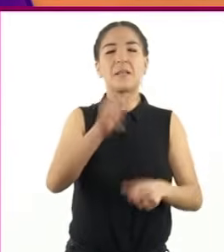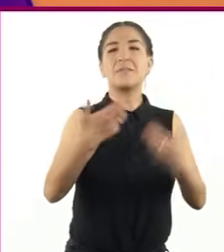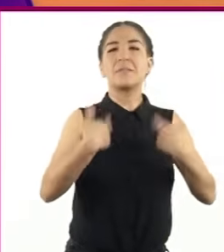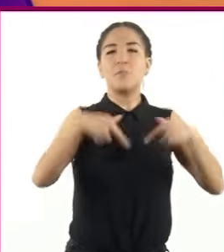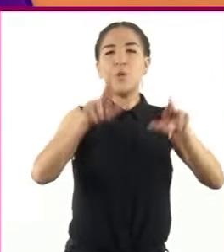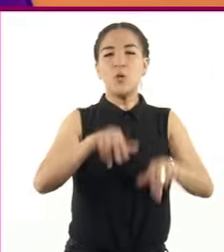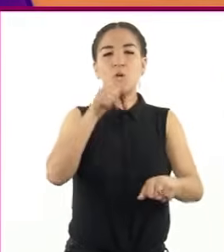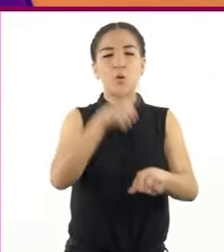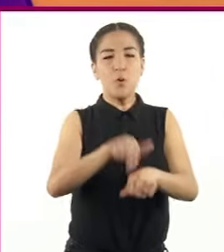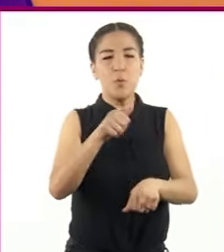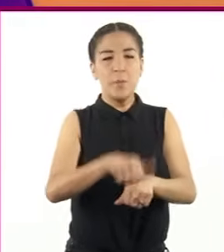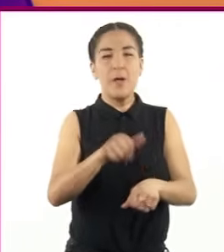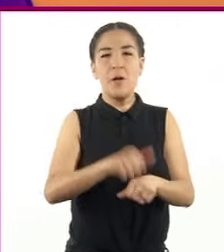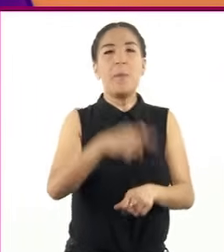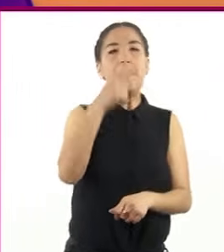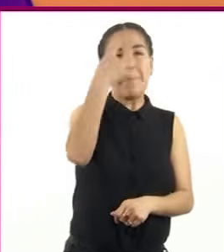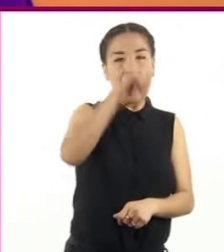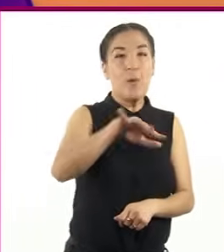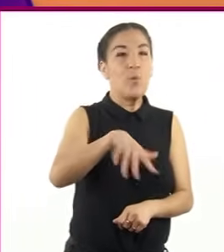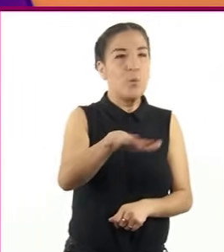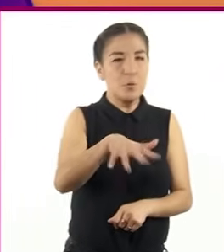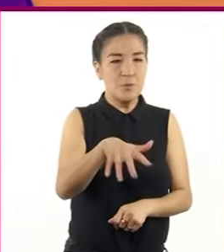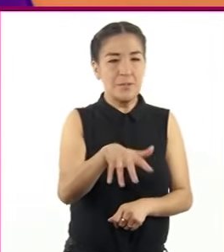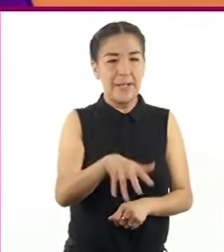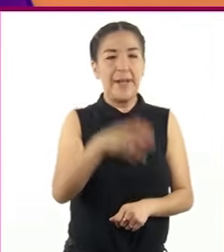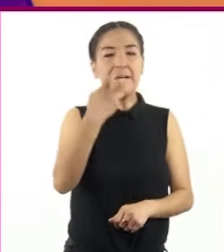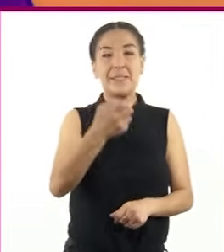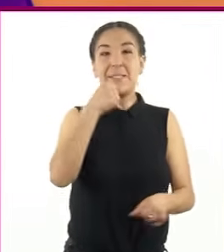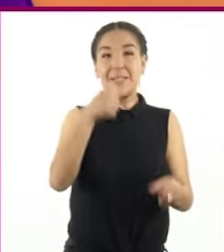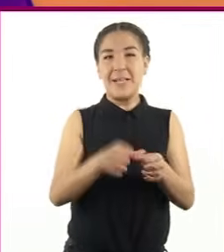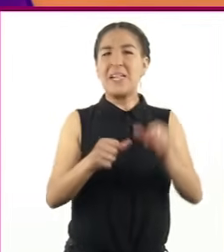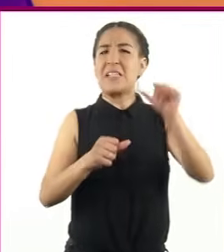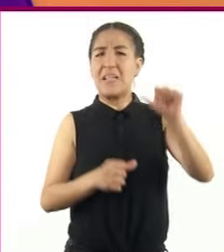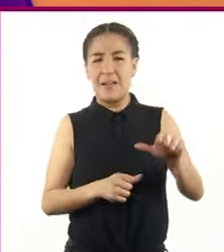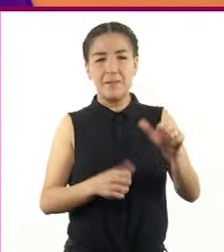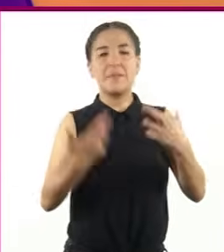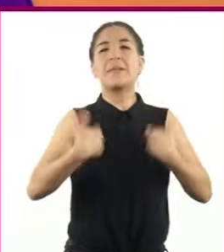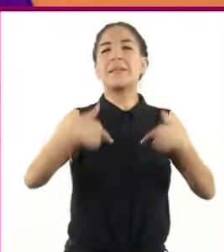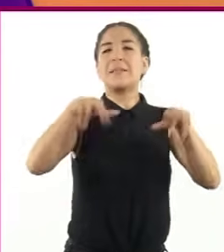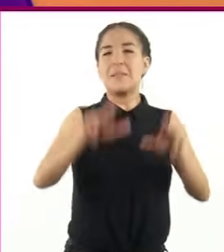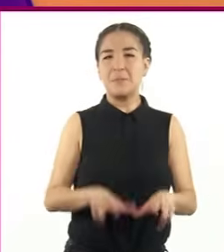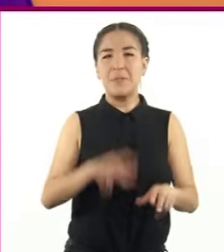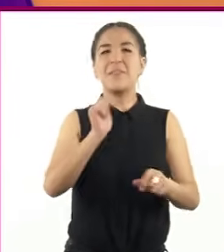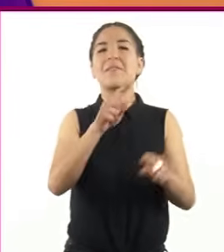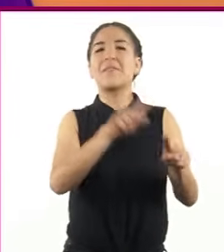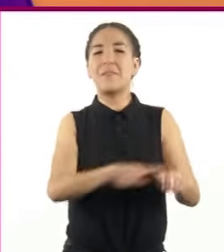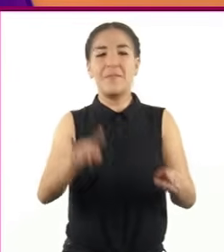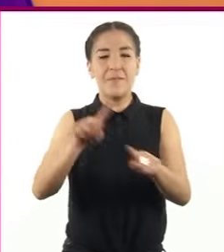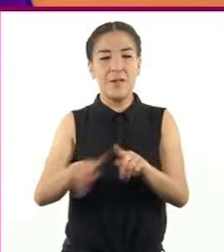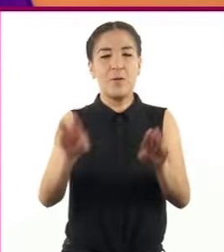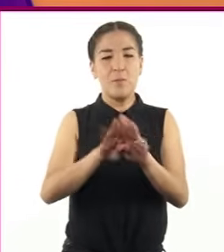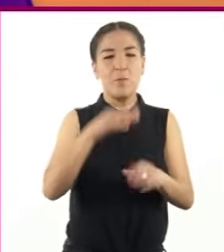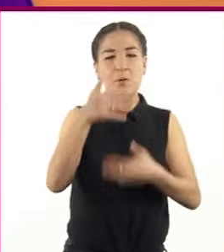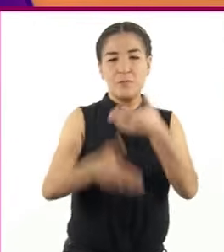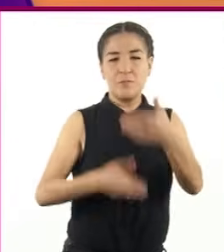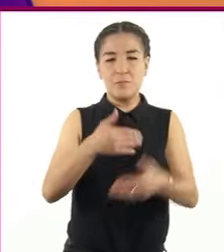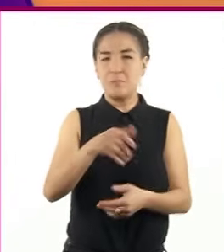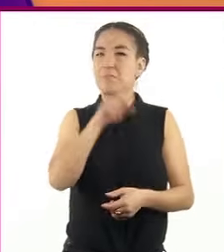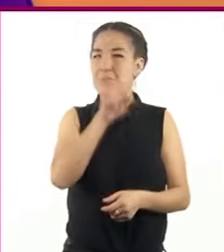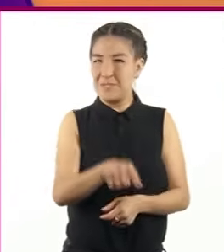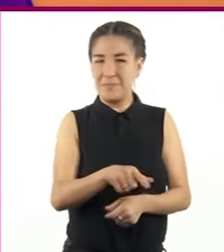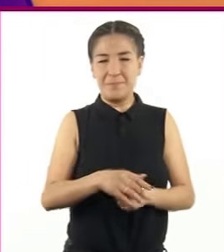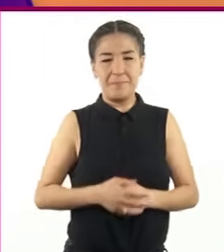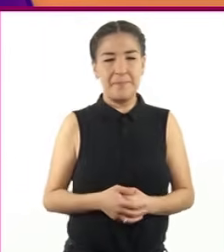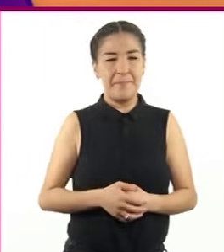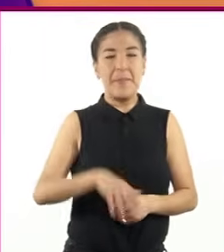número de término que se busca. La literal a representa la diferencia entre los términos sucesivos de la sucesión